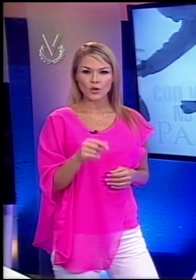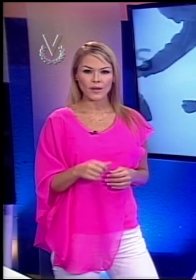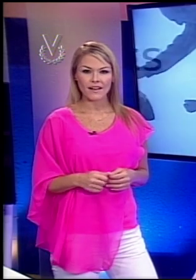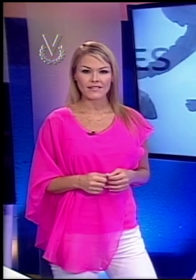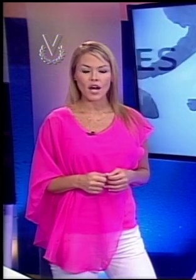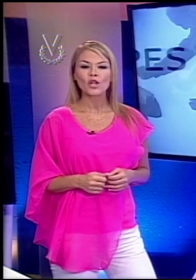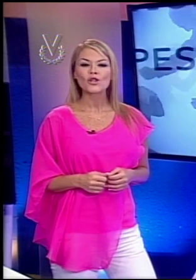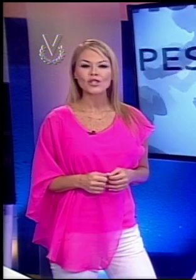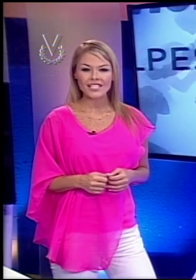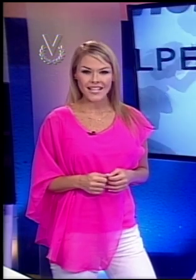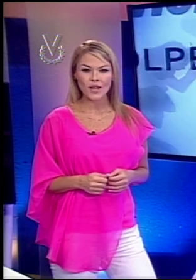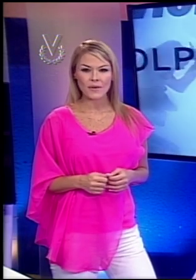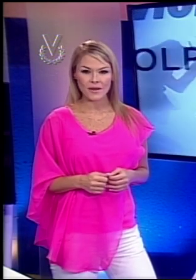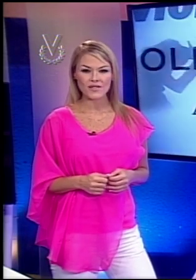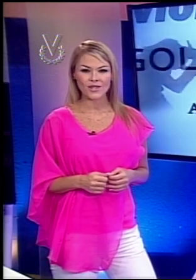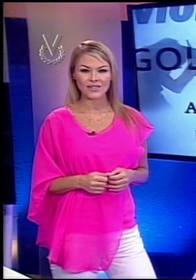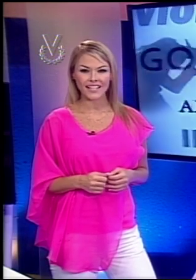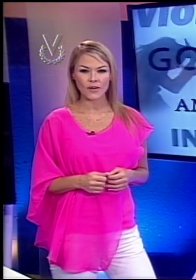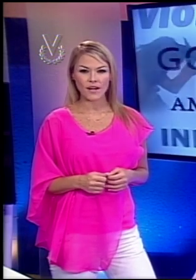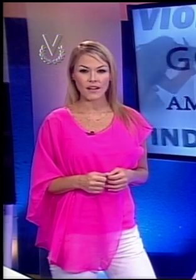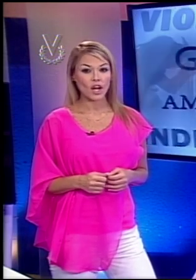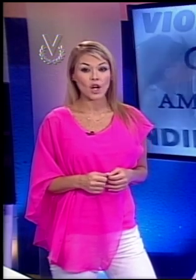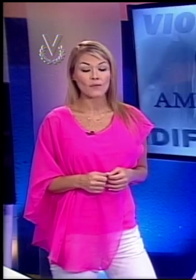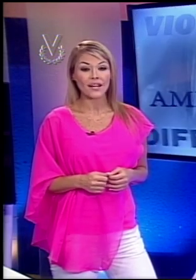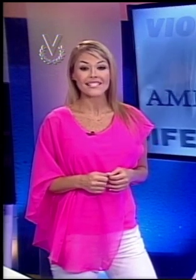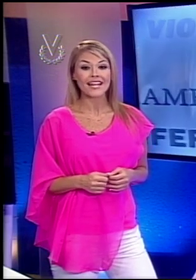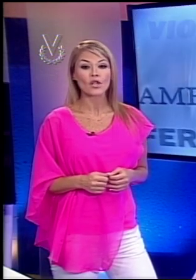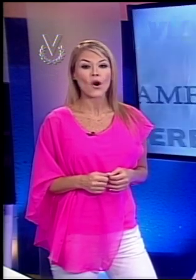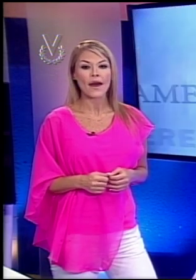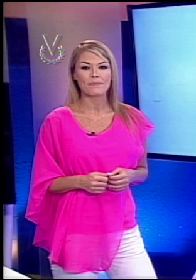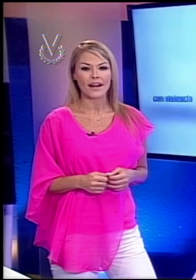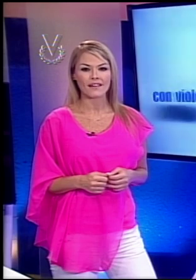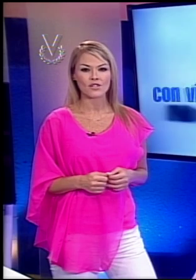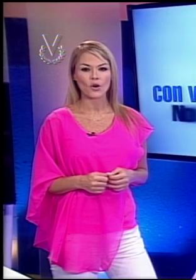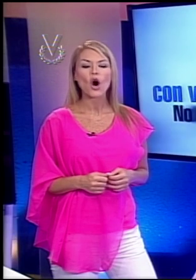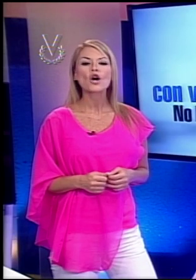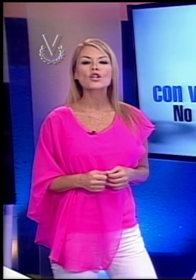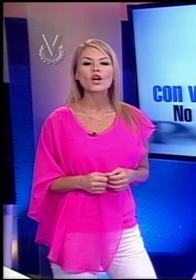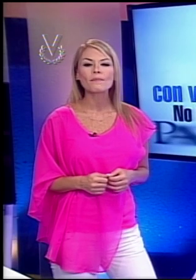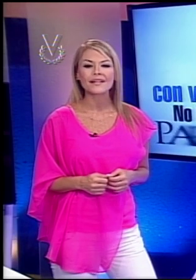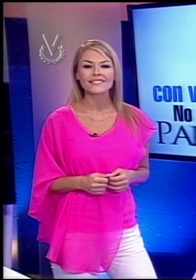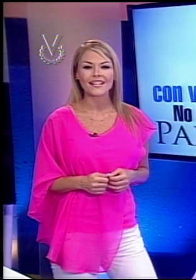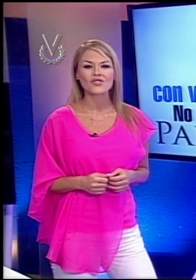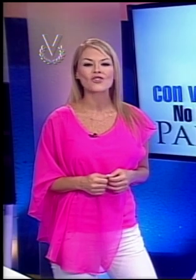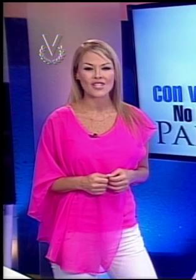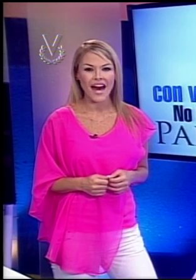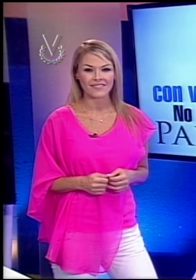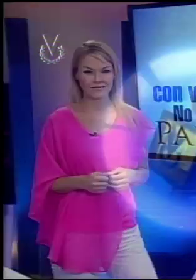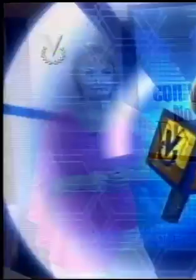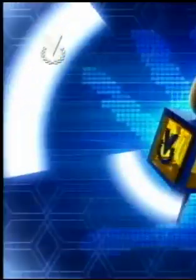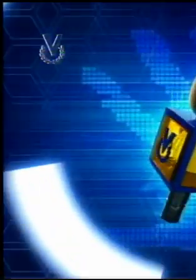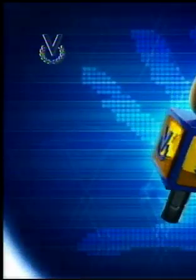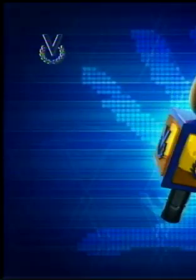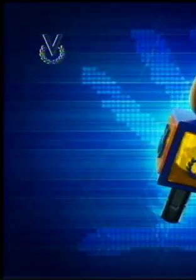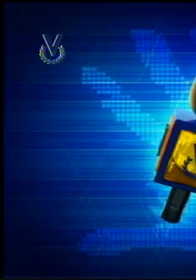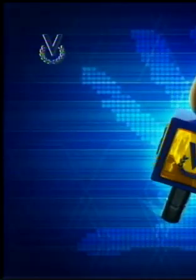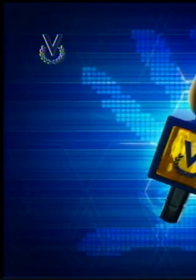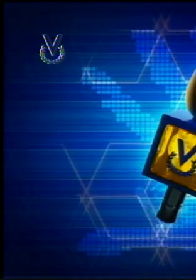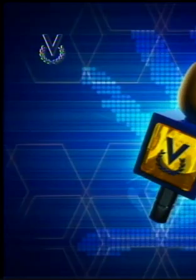salvar sus vidas. Noticiero Venevisión te recuerda, con violencia no hay paraíso. Rompe el silencio ya.